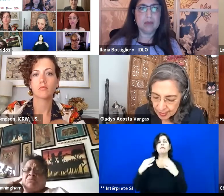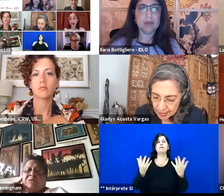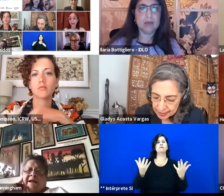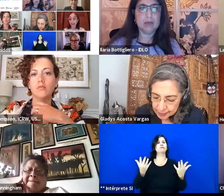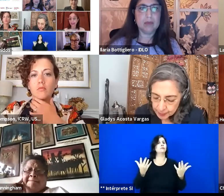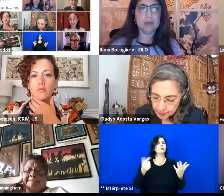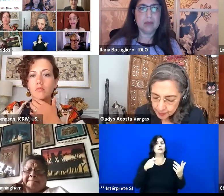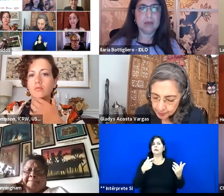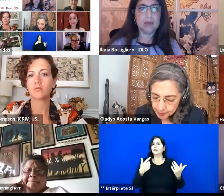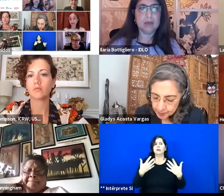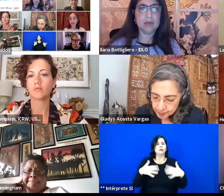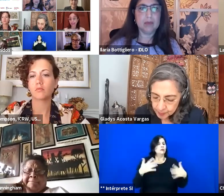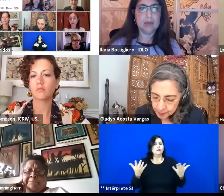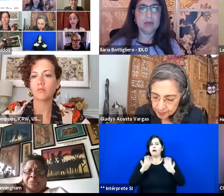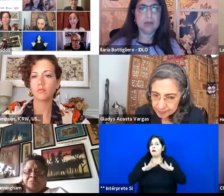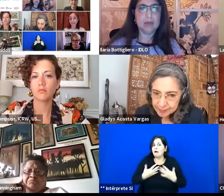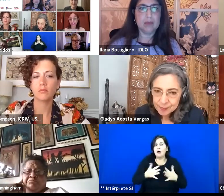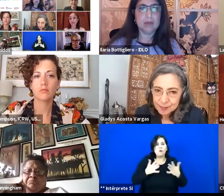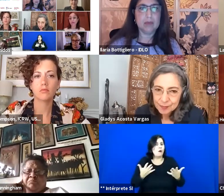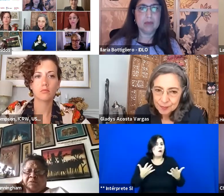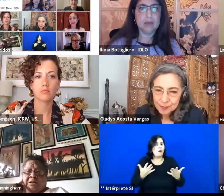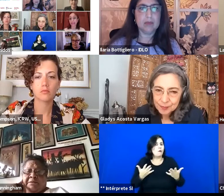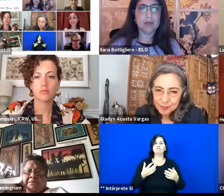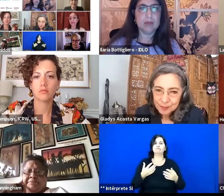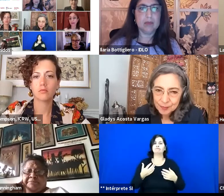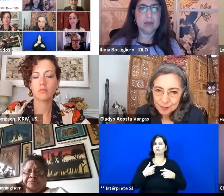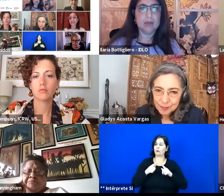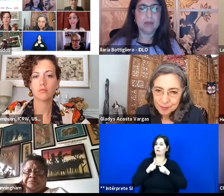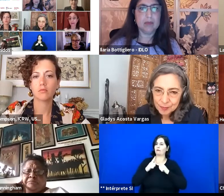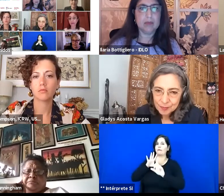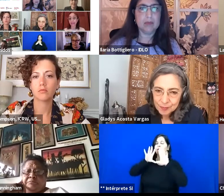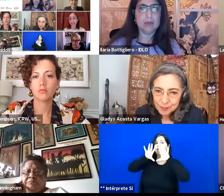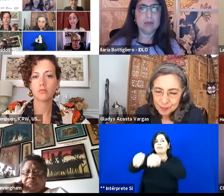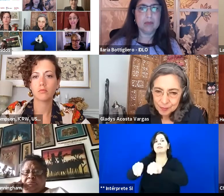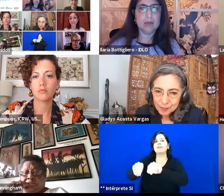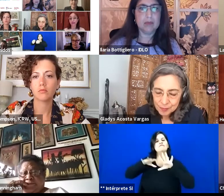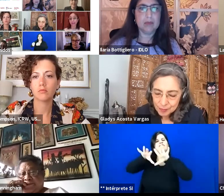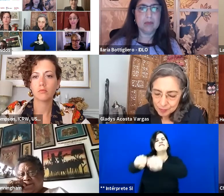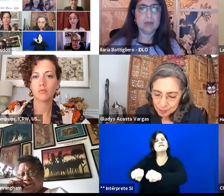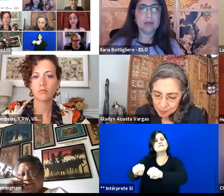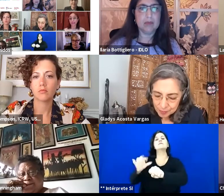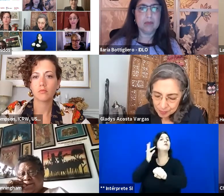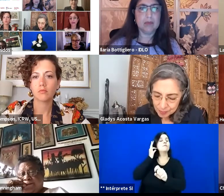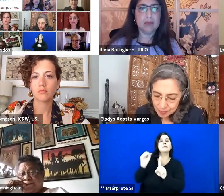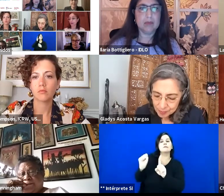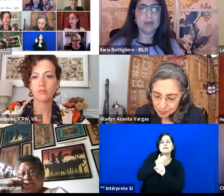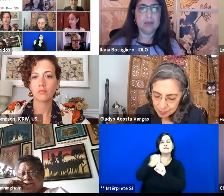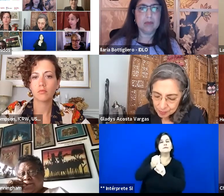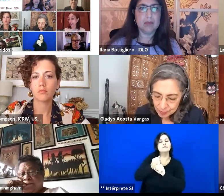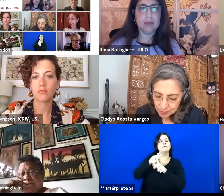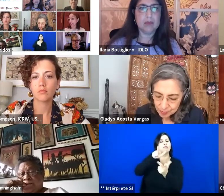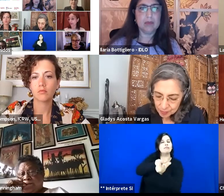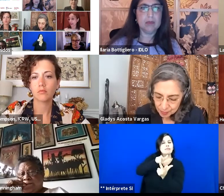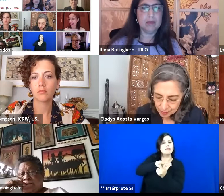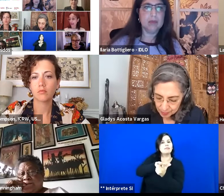como arma de guerras contra las mujeres está implementando también cada vez más en este contexto de cerramiento de